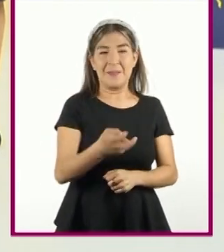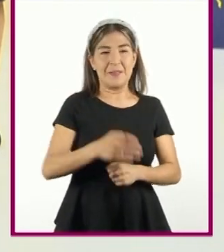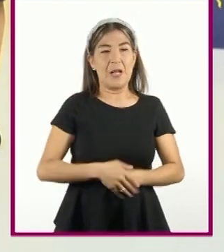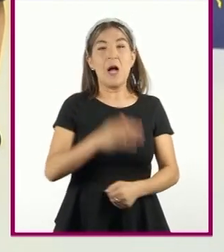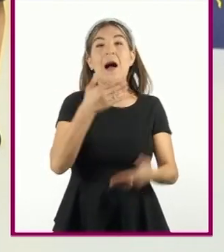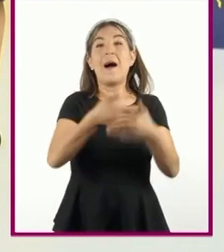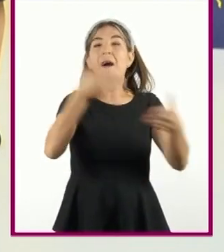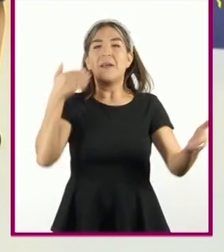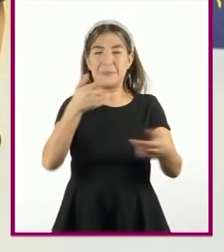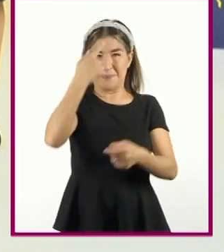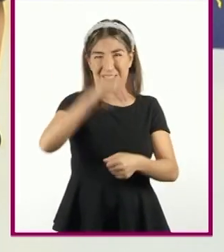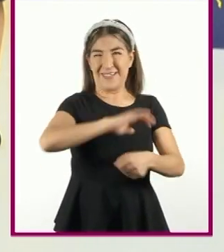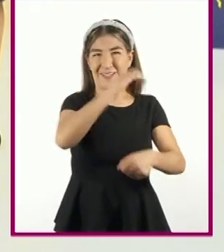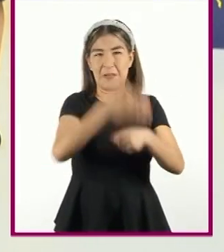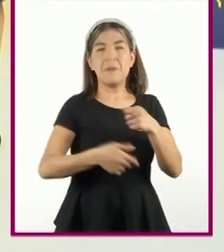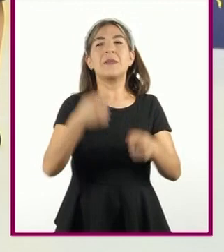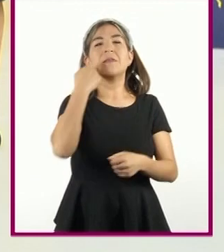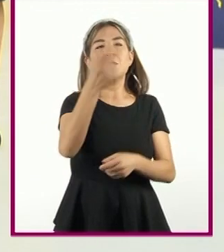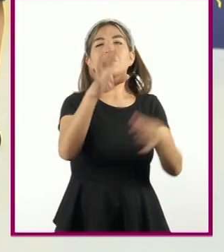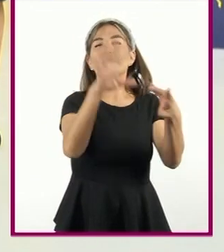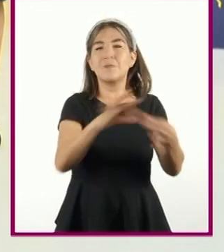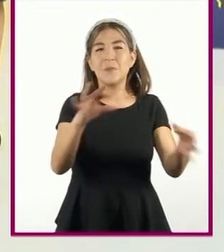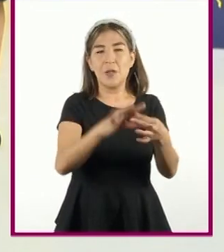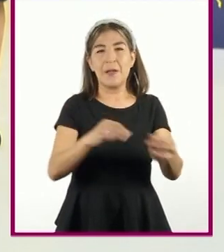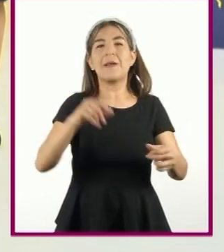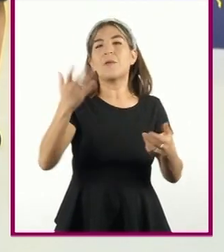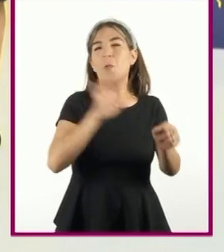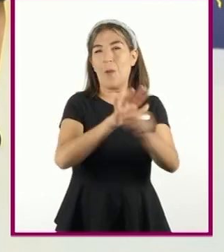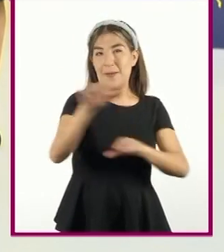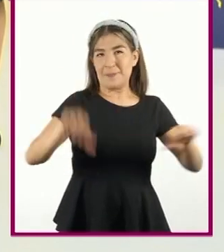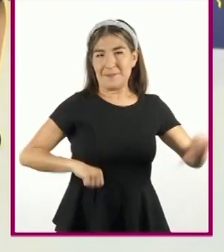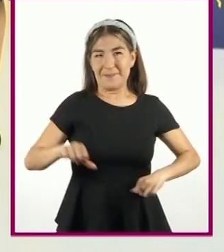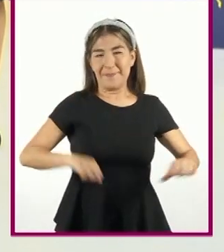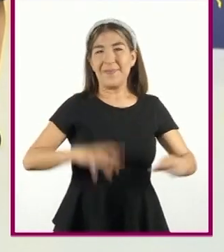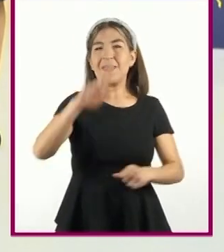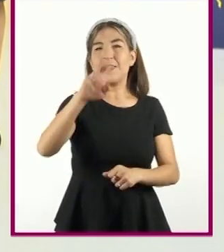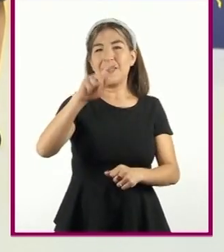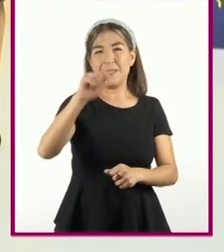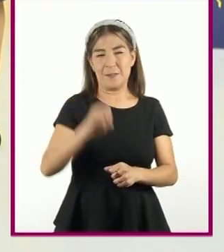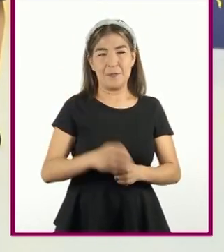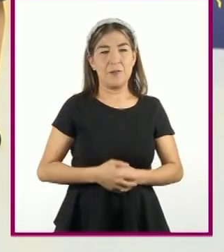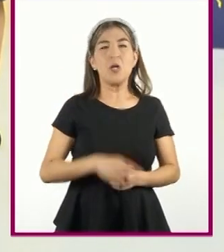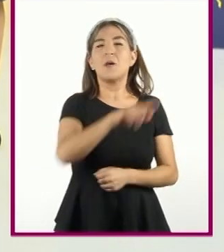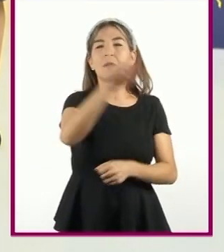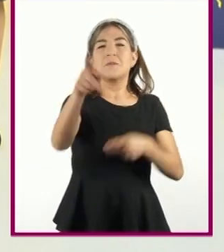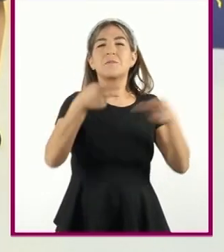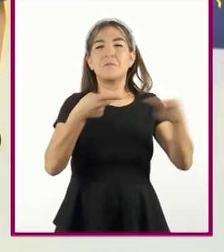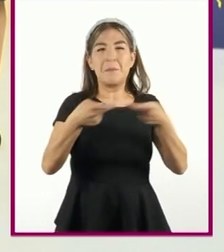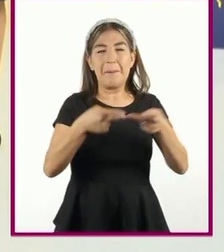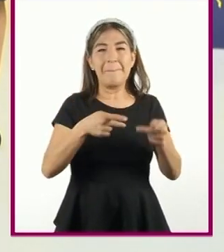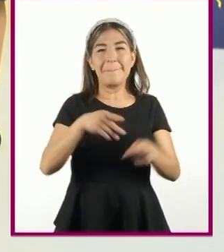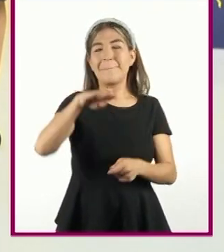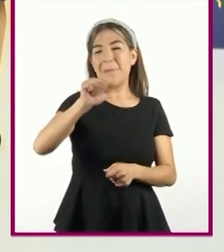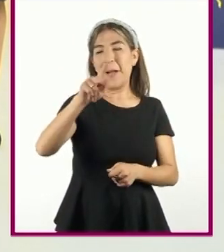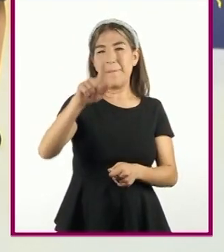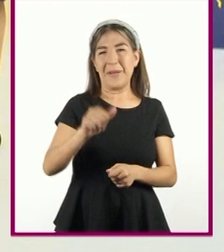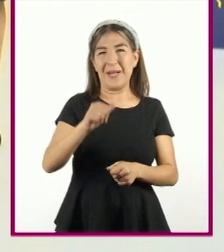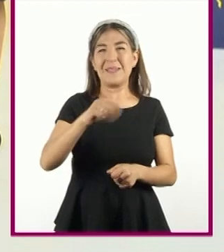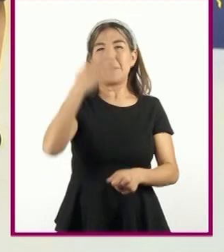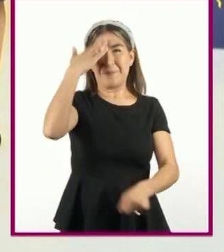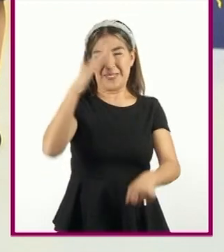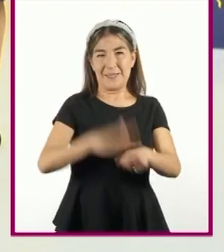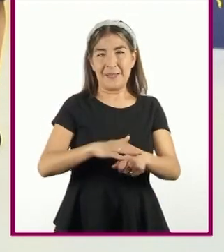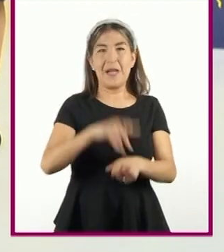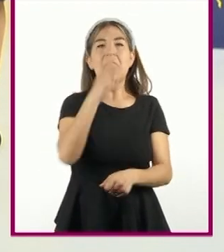antes de concluir, les queremos plantear el siguiente reto. Vamos a elaborar un mapa mental,